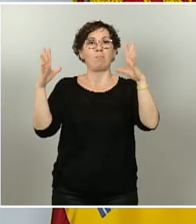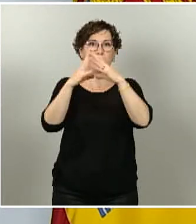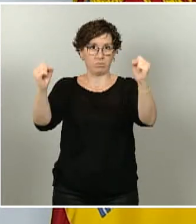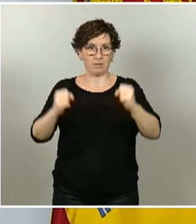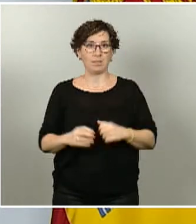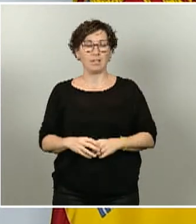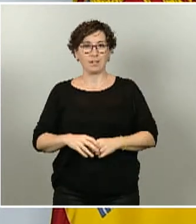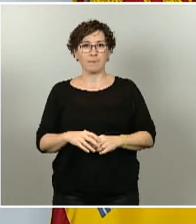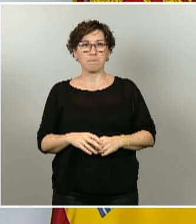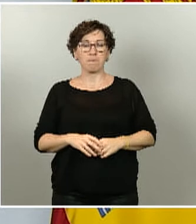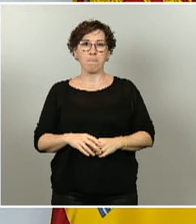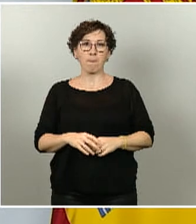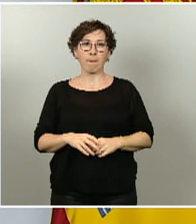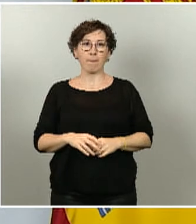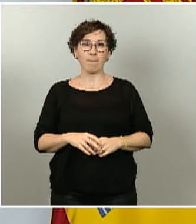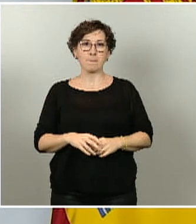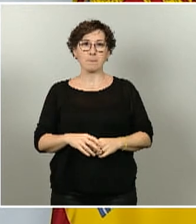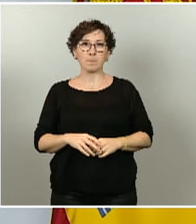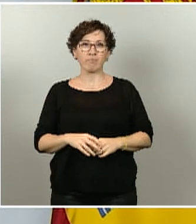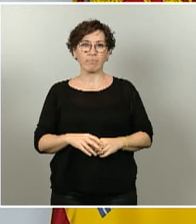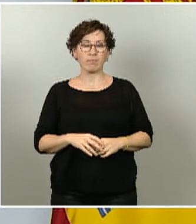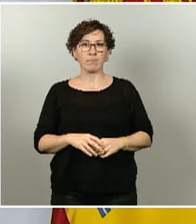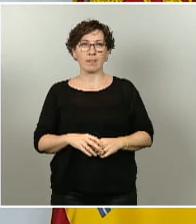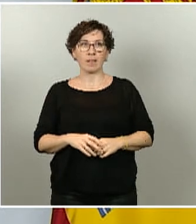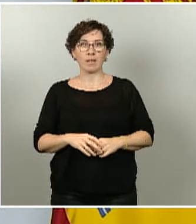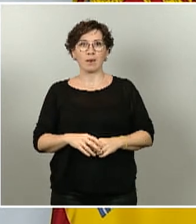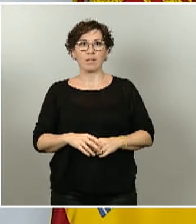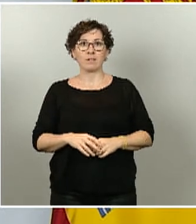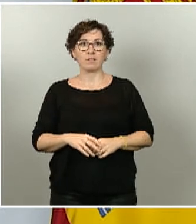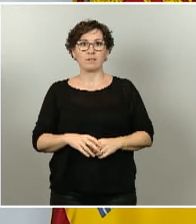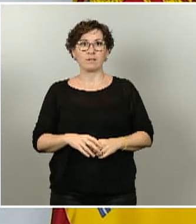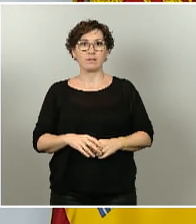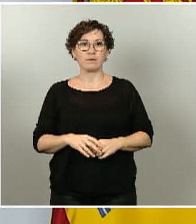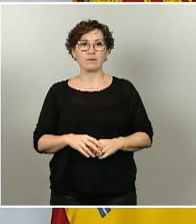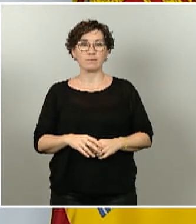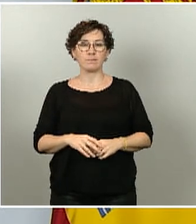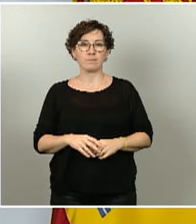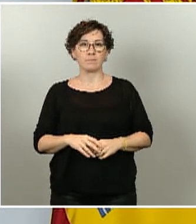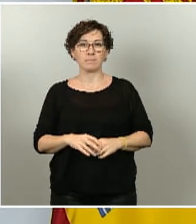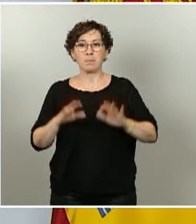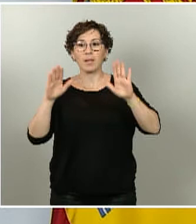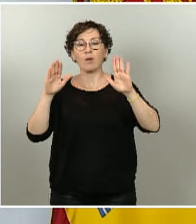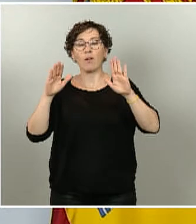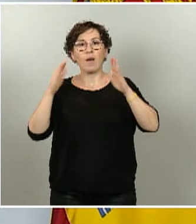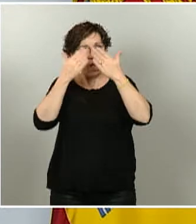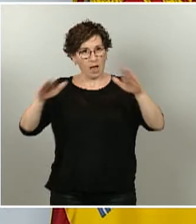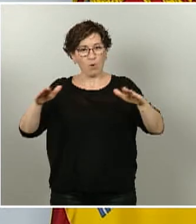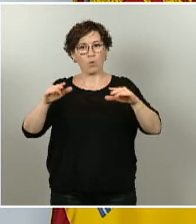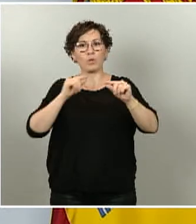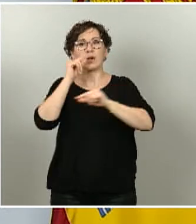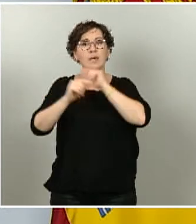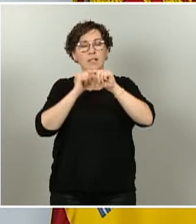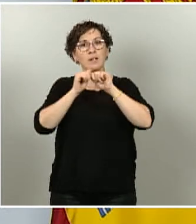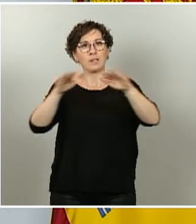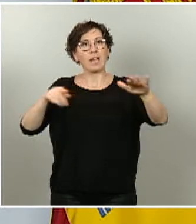epicentro de dificultad en la gestión de la pandemia, del contagio en Madrid, creo que las